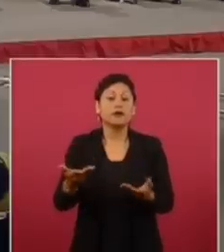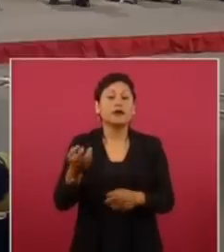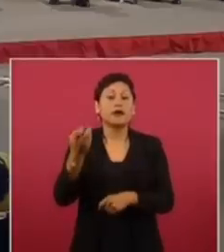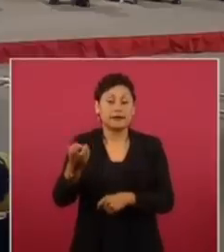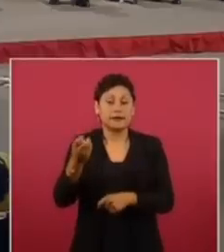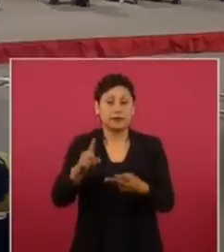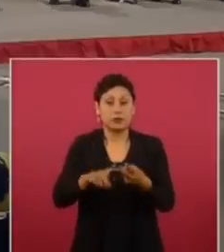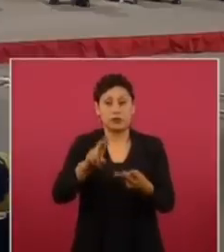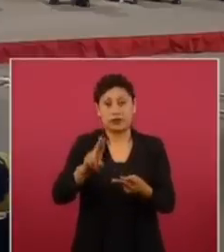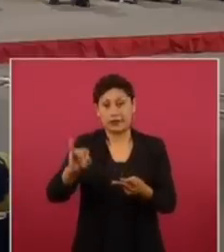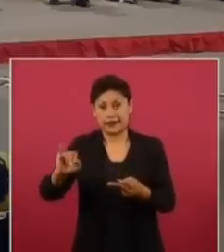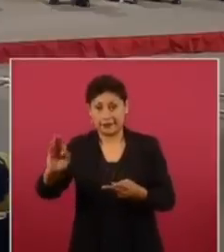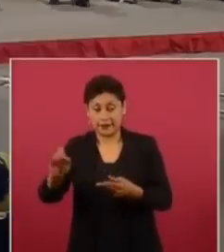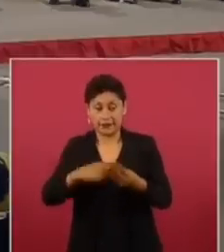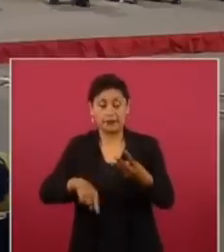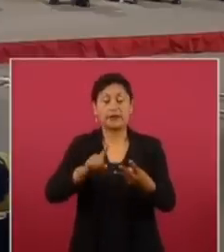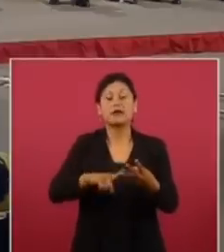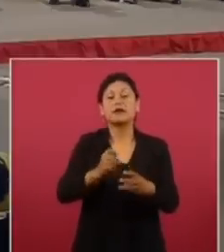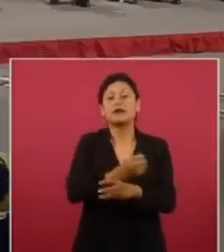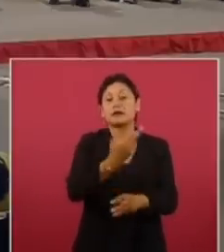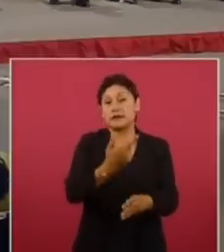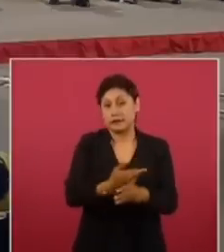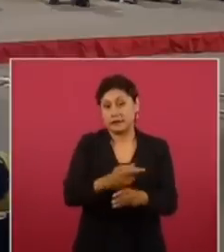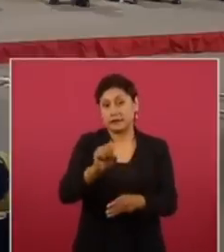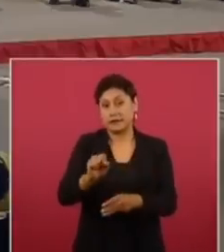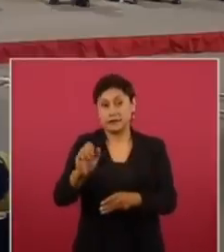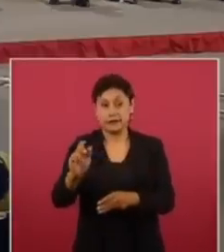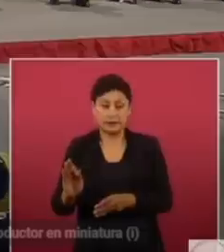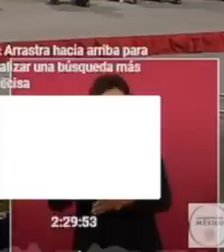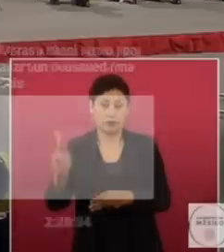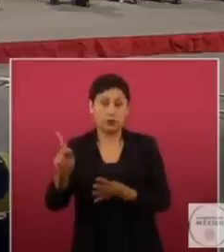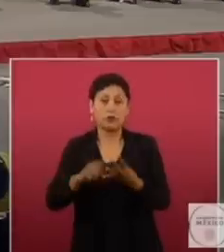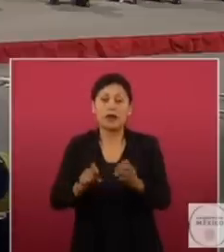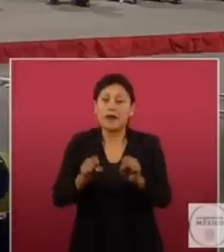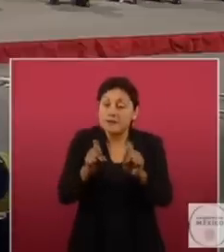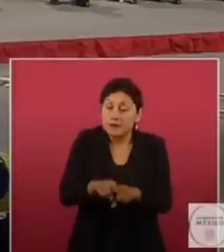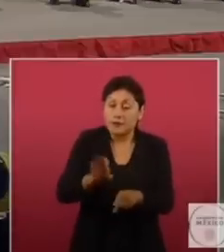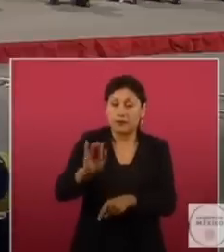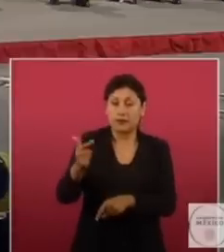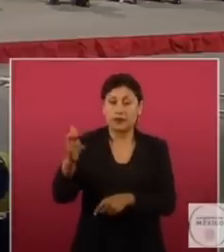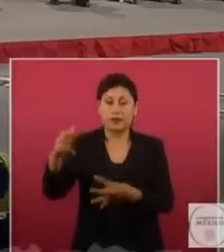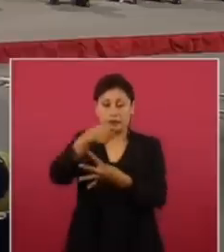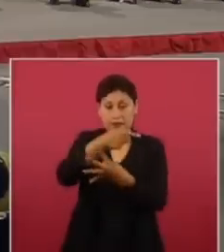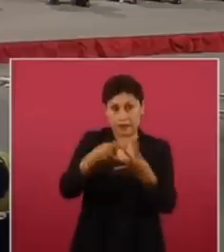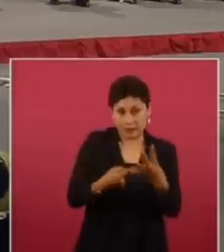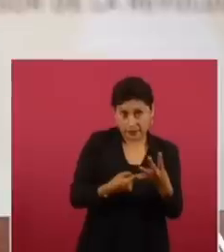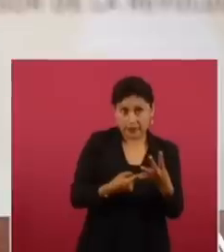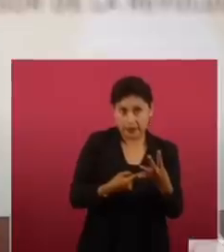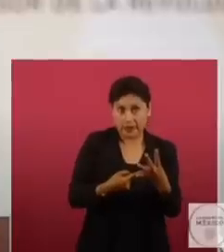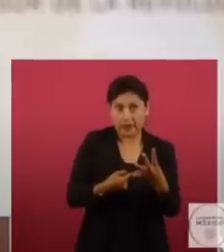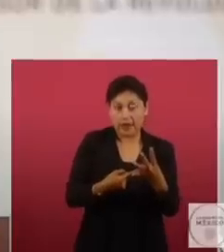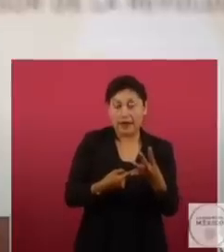Financiera, la Secretaría de la Función Pública y la propia Fiscalía General de la República por la